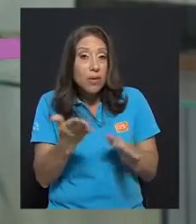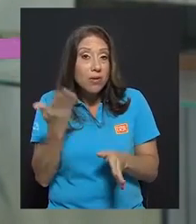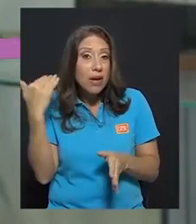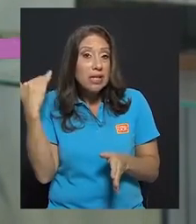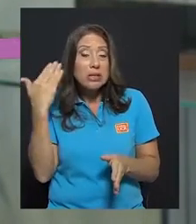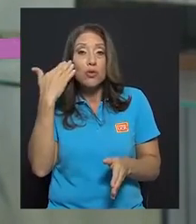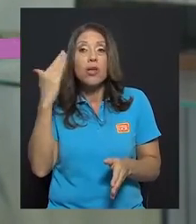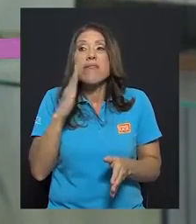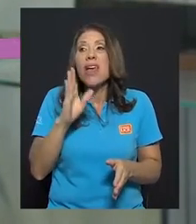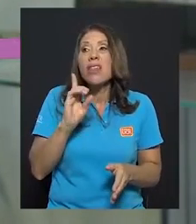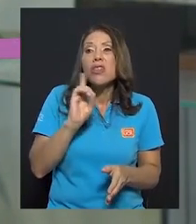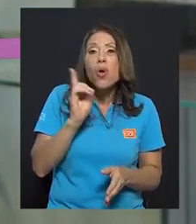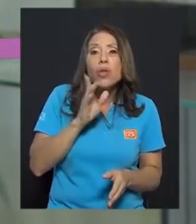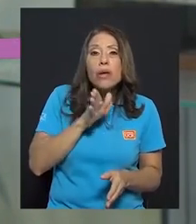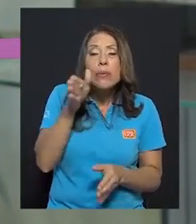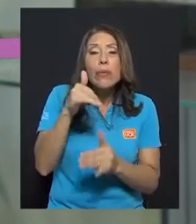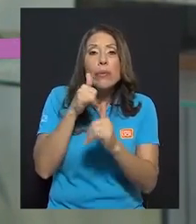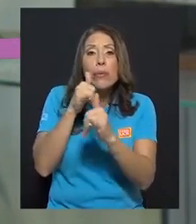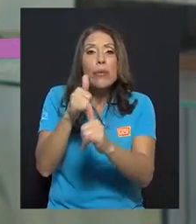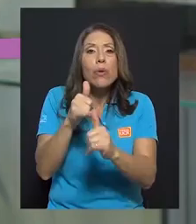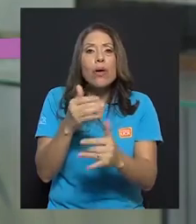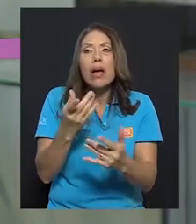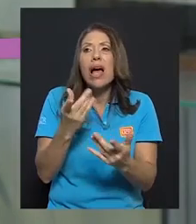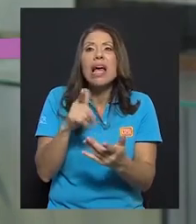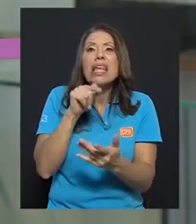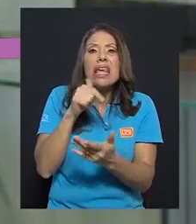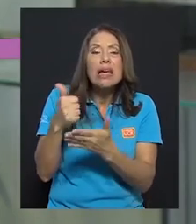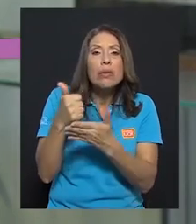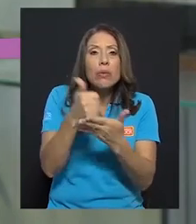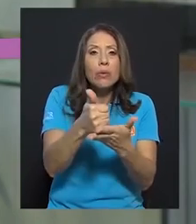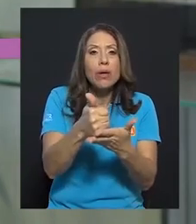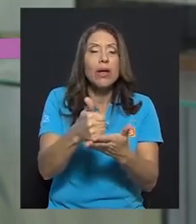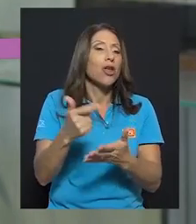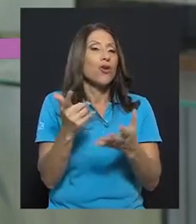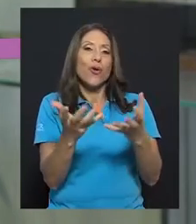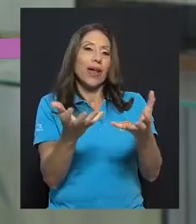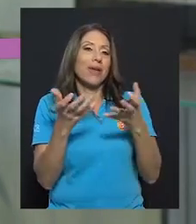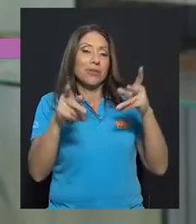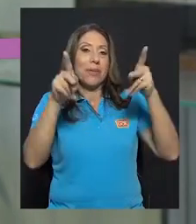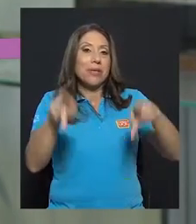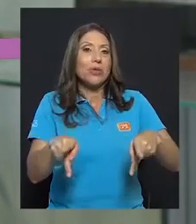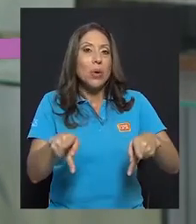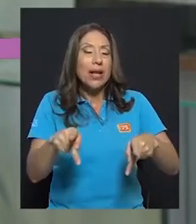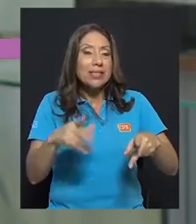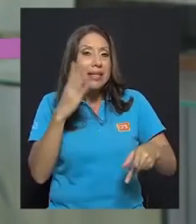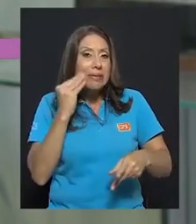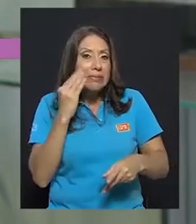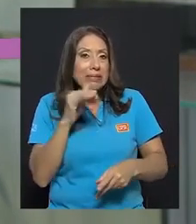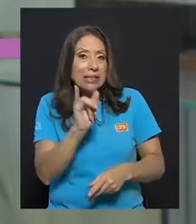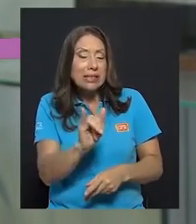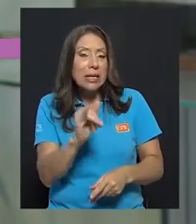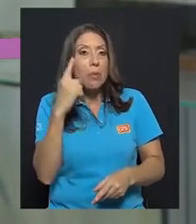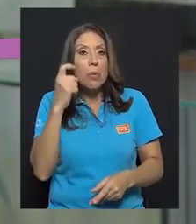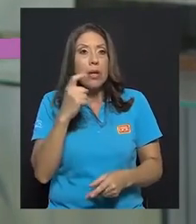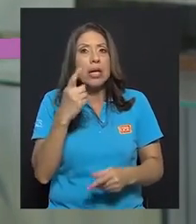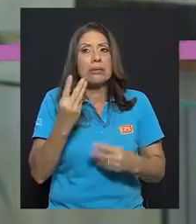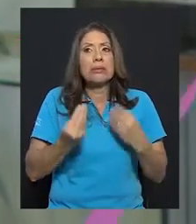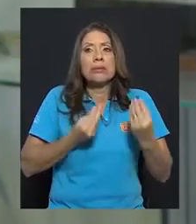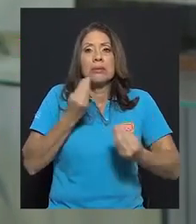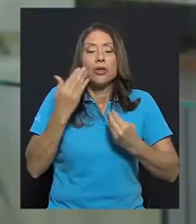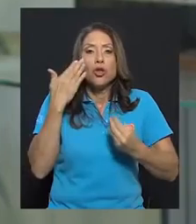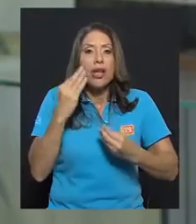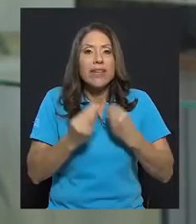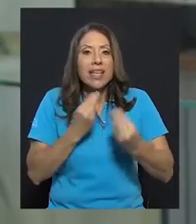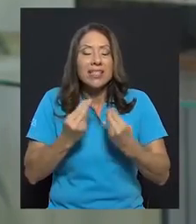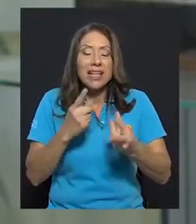cómo hacerlo o a dónde acudir. Entonces, no quisiéramos que ninguna persona viva esta situación justamente porque no sabe qué hacer. Entonces, es parte de las responsabilidades